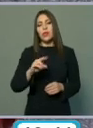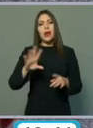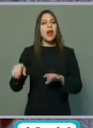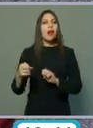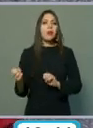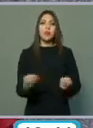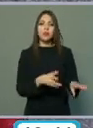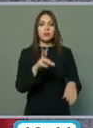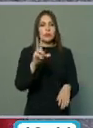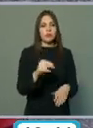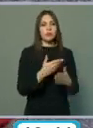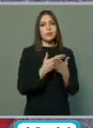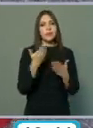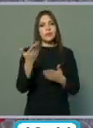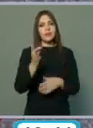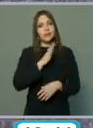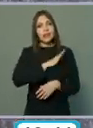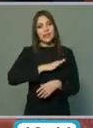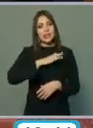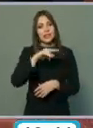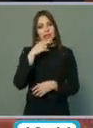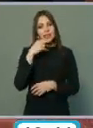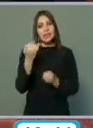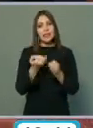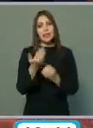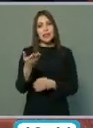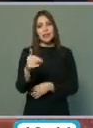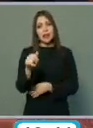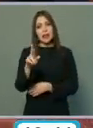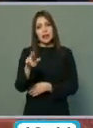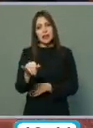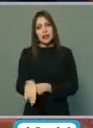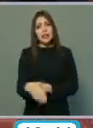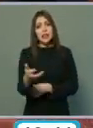Bueno, los pues que pasen una feliz Navidad, Martín, gracias. también. Que Feliz pase Navidad feliz para Navidad. ustedes. Martín. Guapo. Hasta